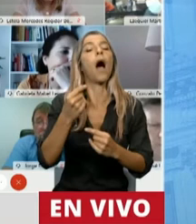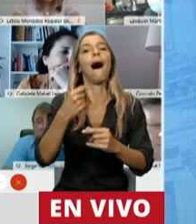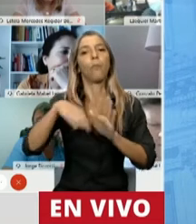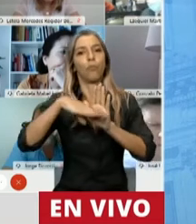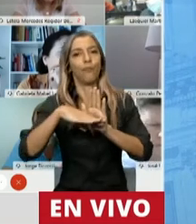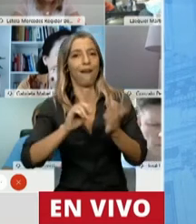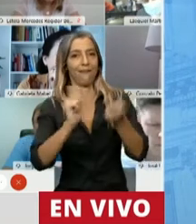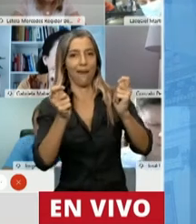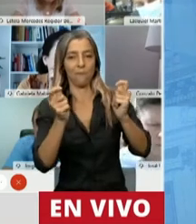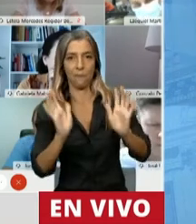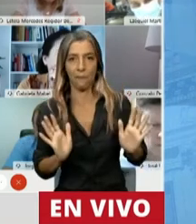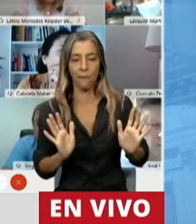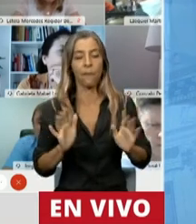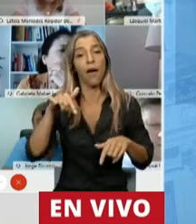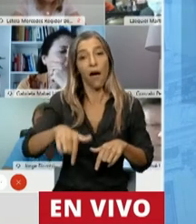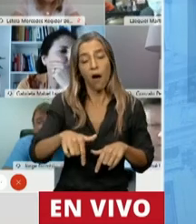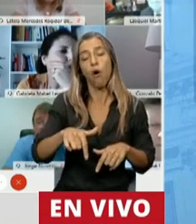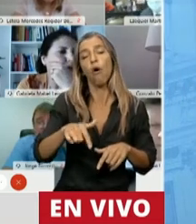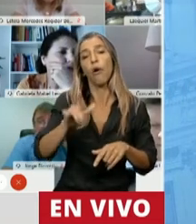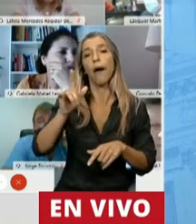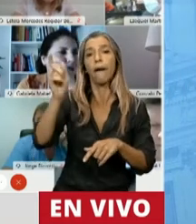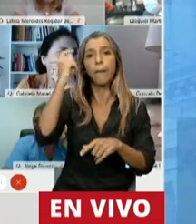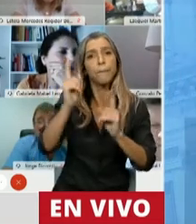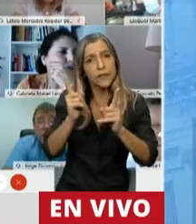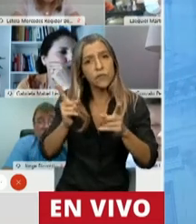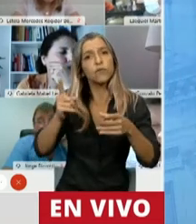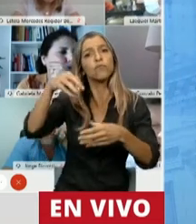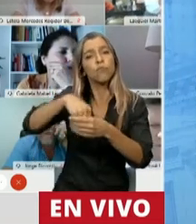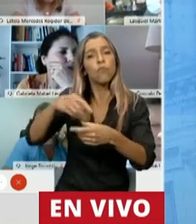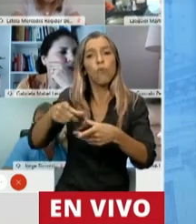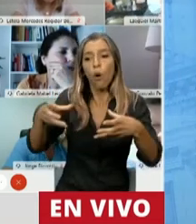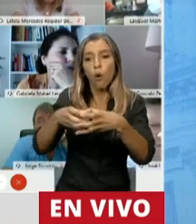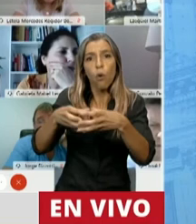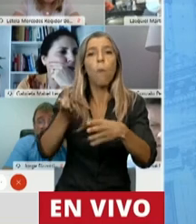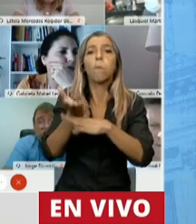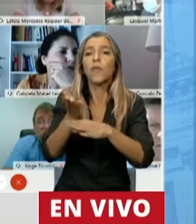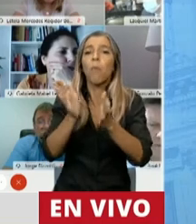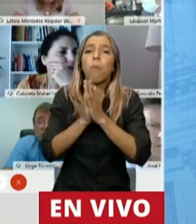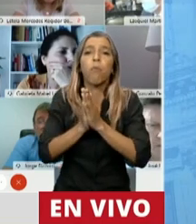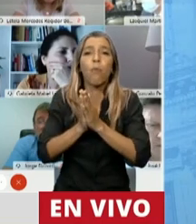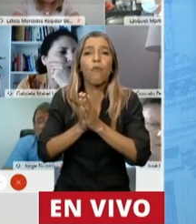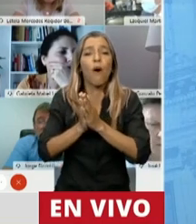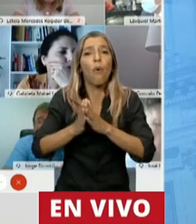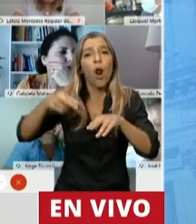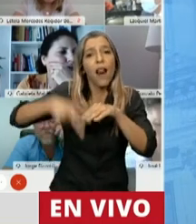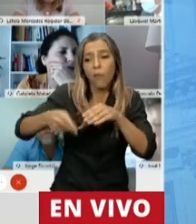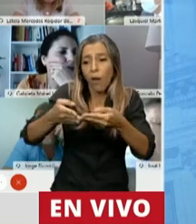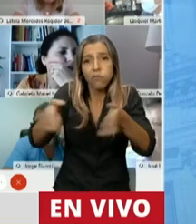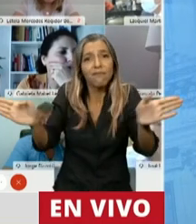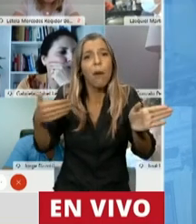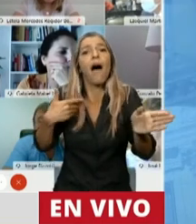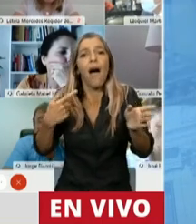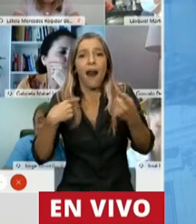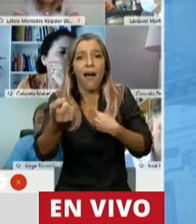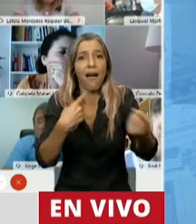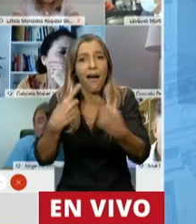protocolos. Ahora tenemos en La Pampa un grupo que pide que abran La Pampa, con protocolos y con todo lo necesario, pero que nos permitan